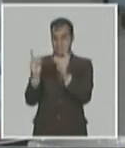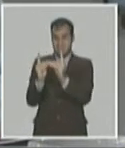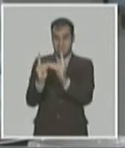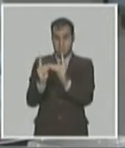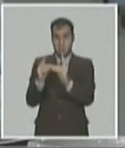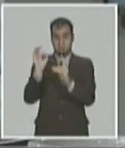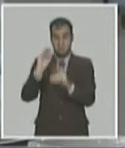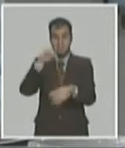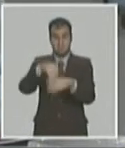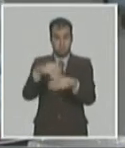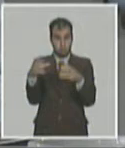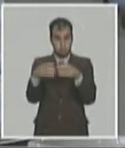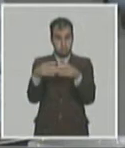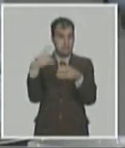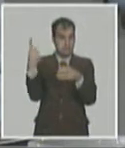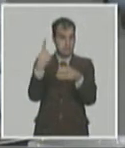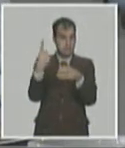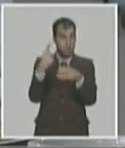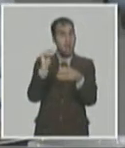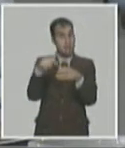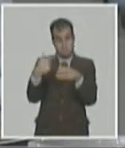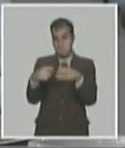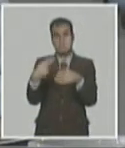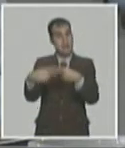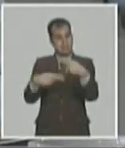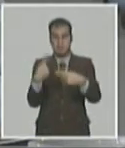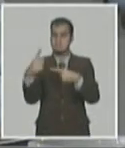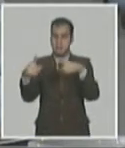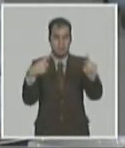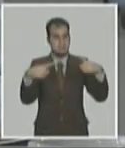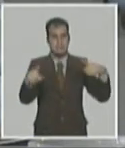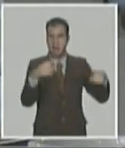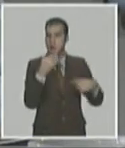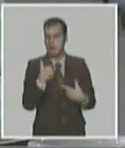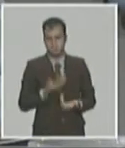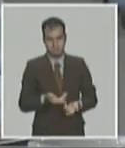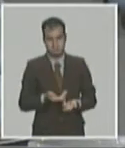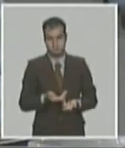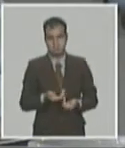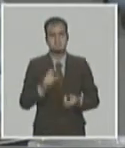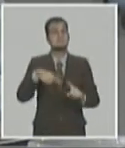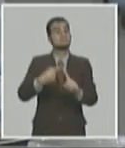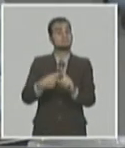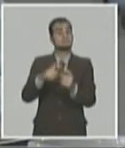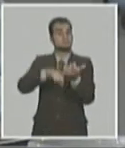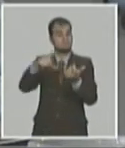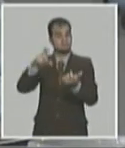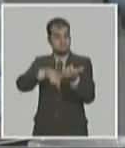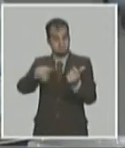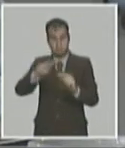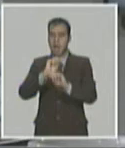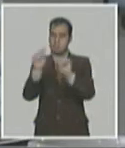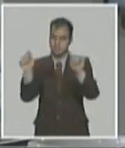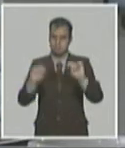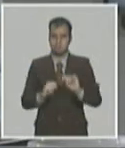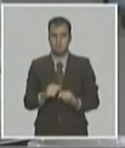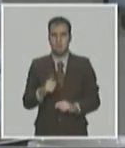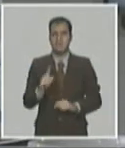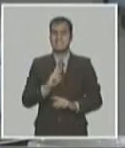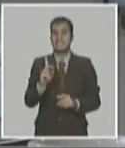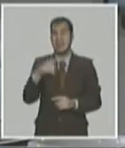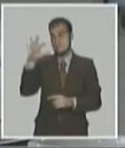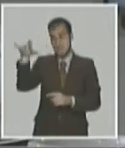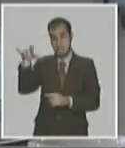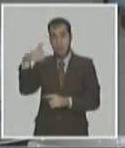Comité Central. Lo que no sustituye lo que le corresponde hacer a las estructuras provinciales. Hoy nos explicaron en ambas provincias cómo el